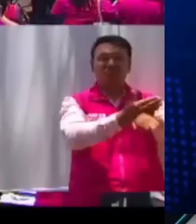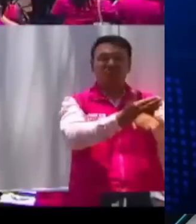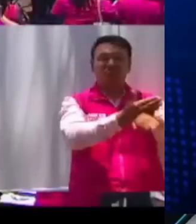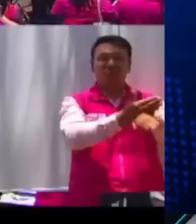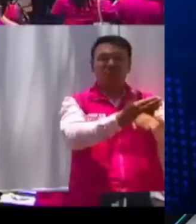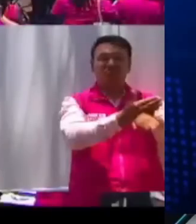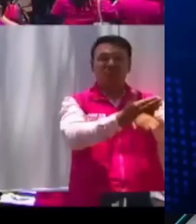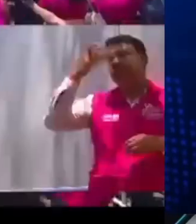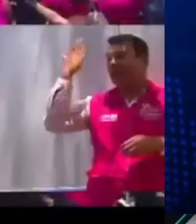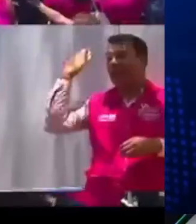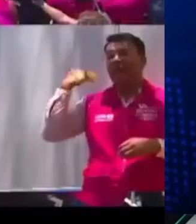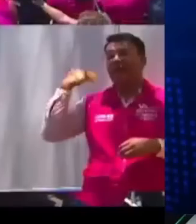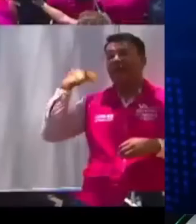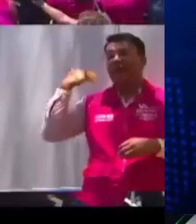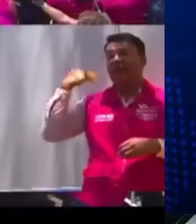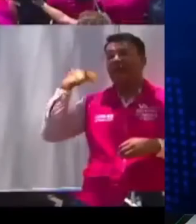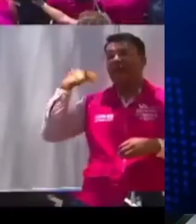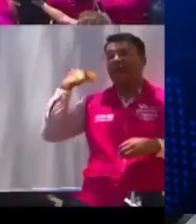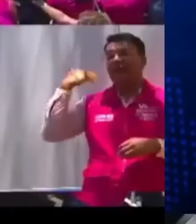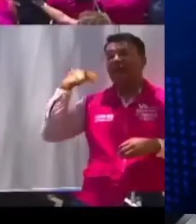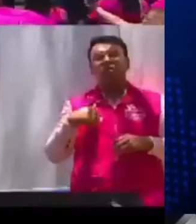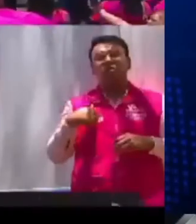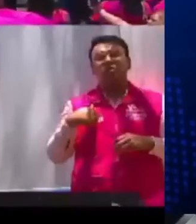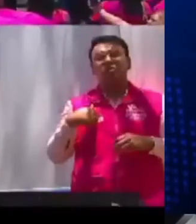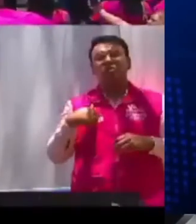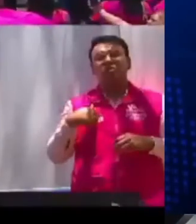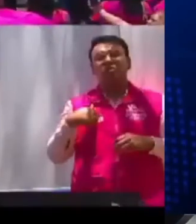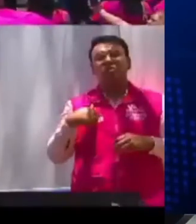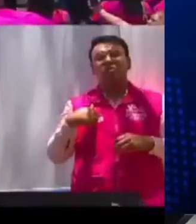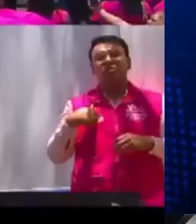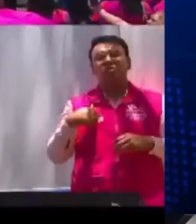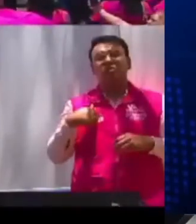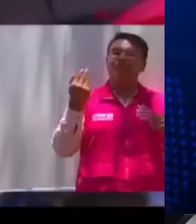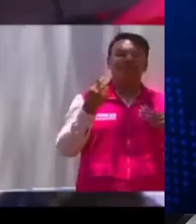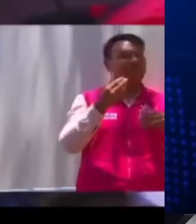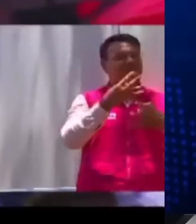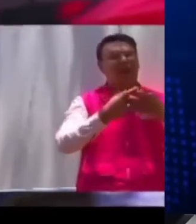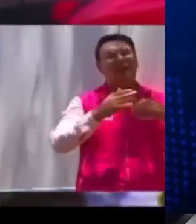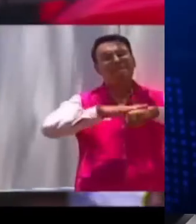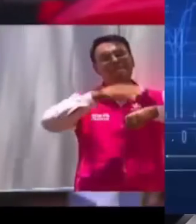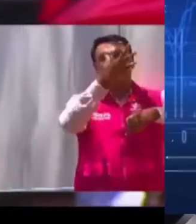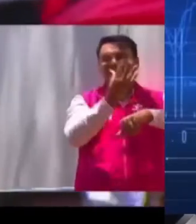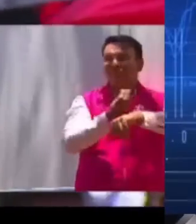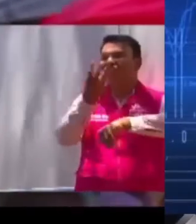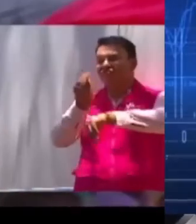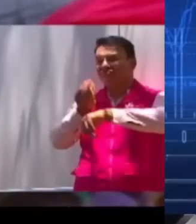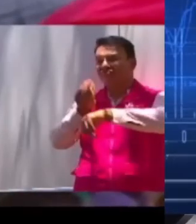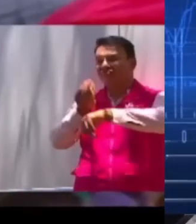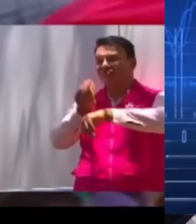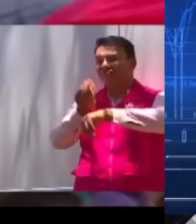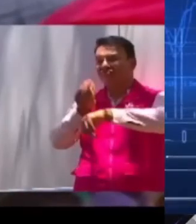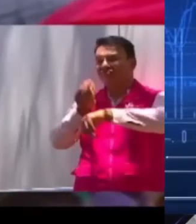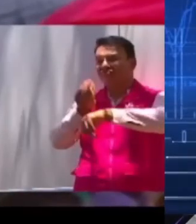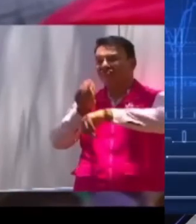aprendí porque mucho más que propósitos tengo soluciones y tengo acción soy una mujer que